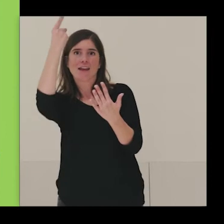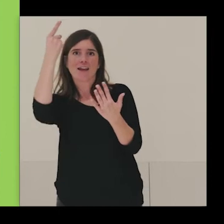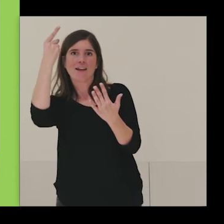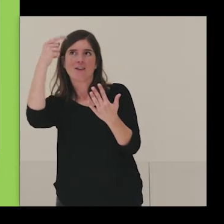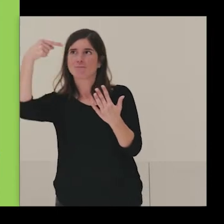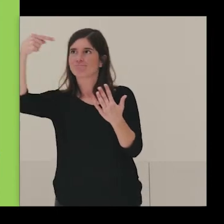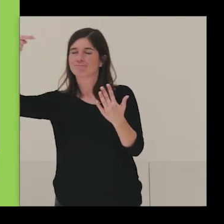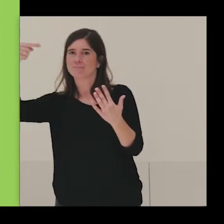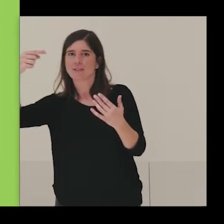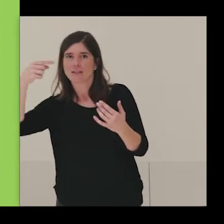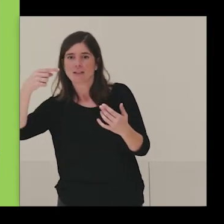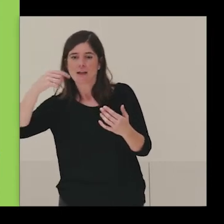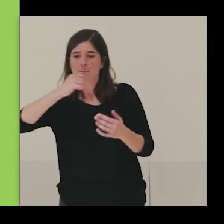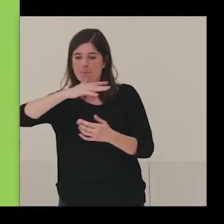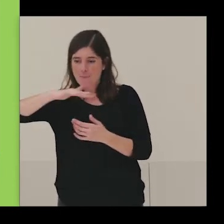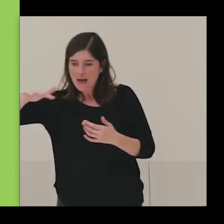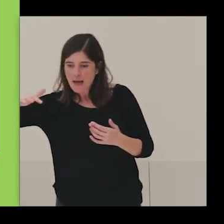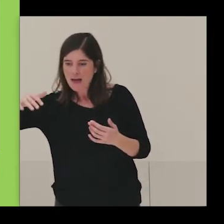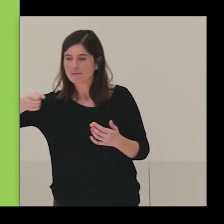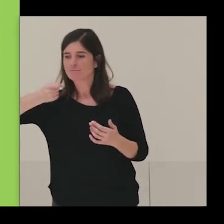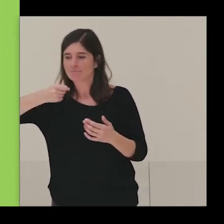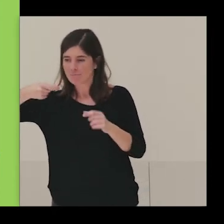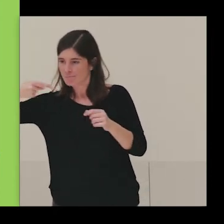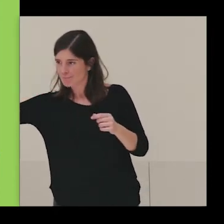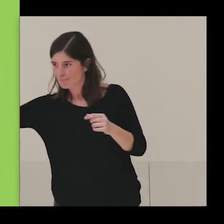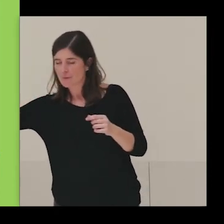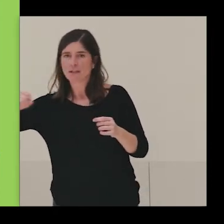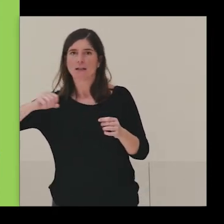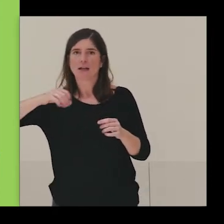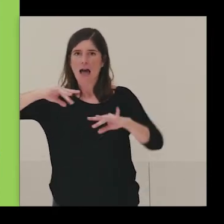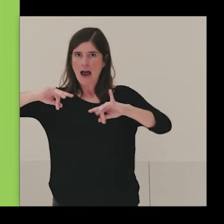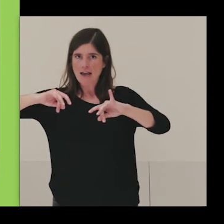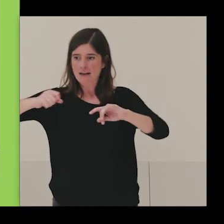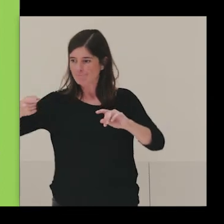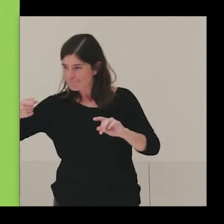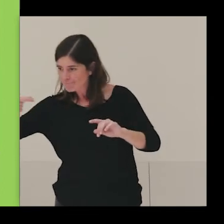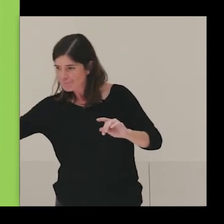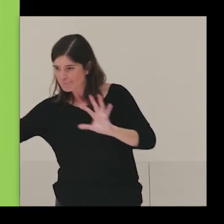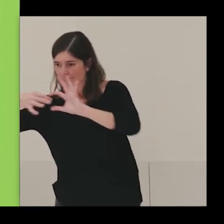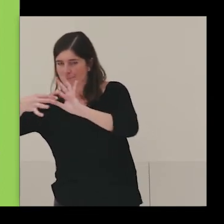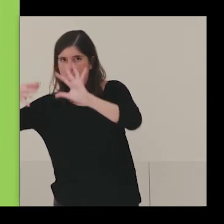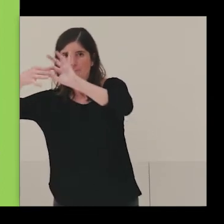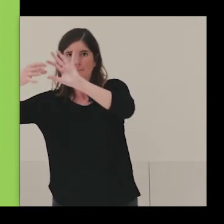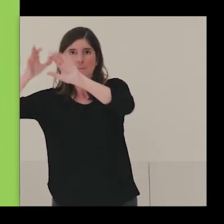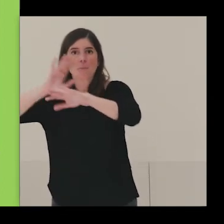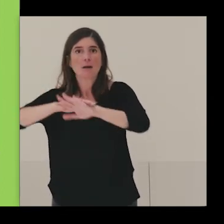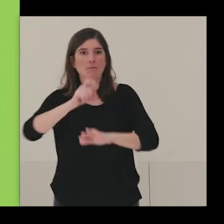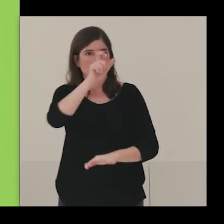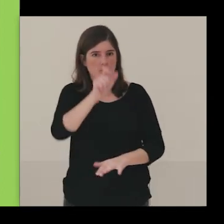los reflejos, el mar, la arena, porque muchas veces para quien por primera vez se acerca a la